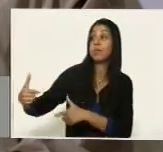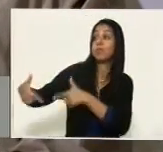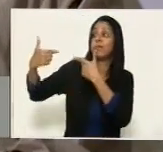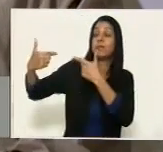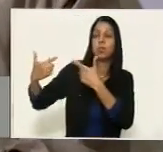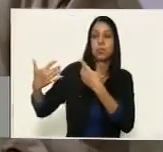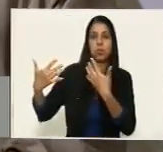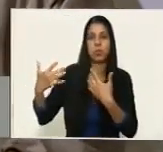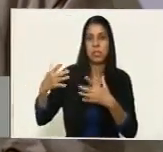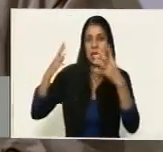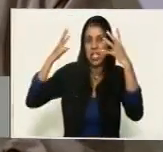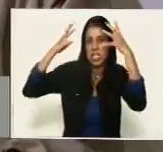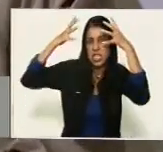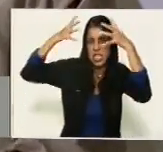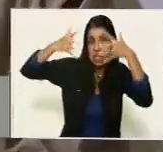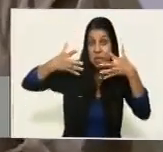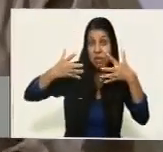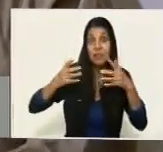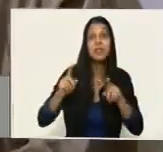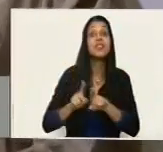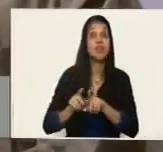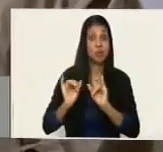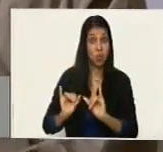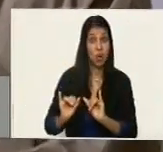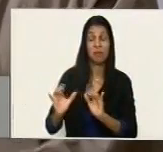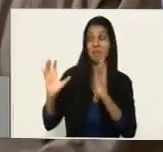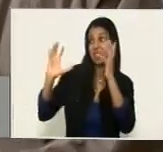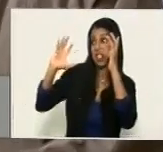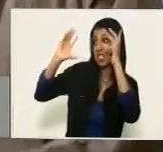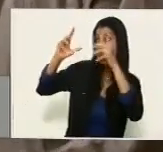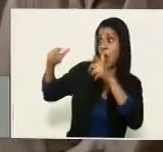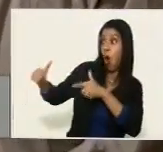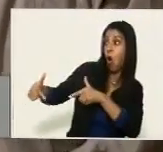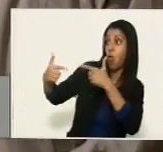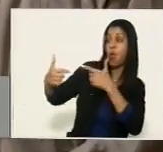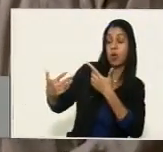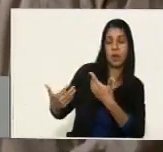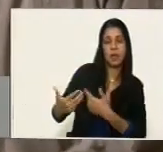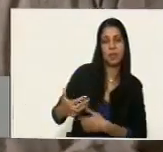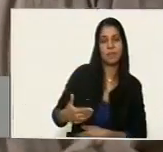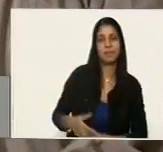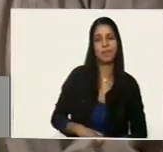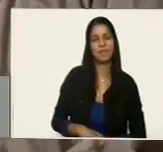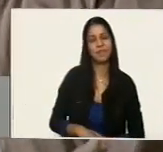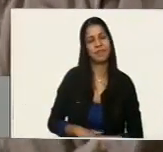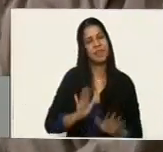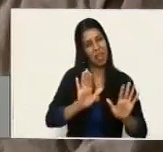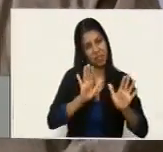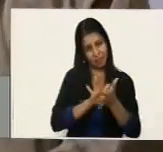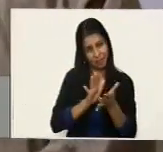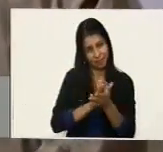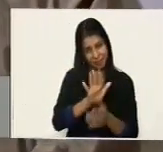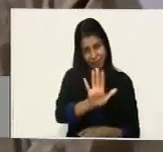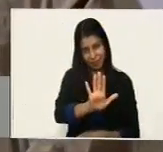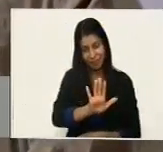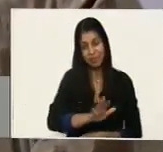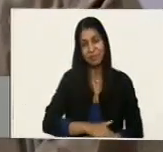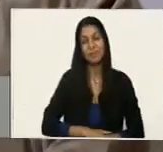Es un monstruo. Yo decía, y con esto estoy terminando, hay gente que me está viendo con rabia, porque tienen hambre, ya va.